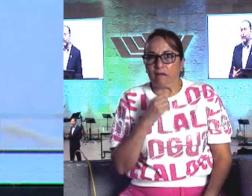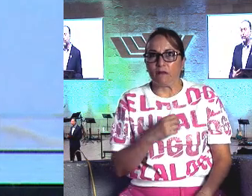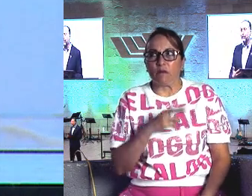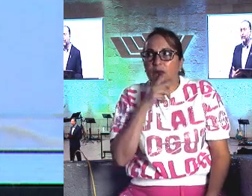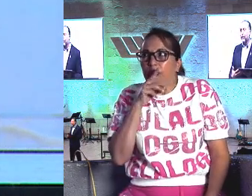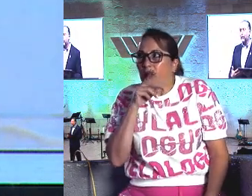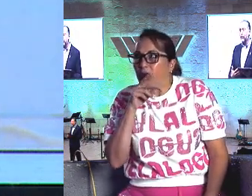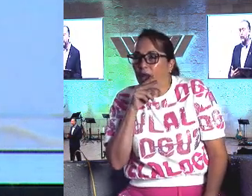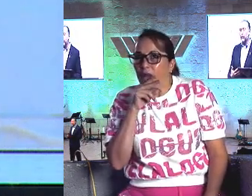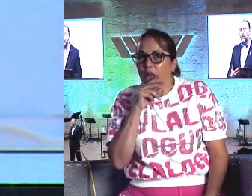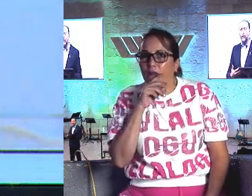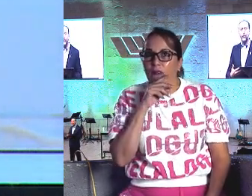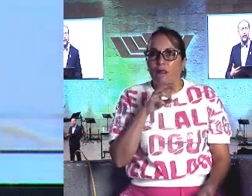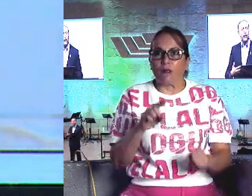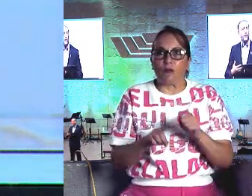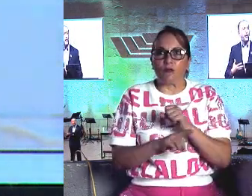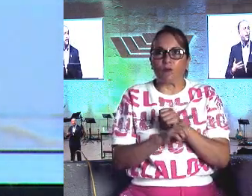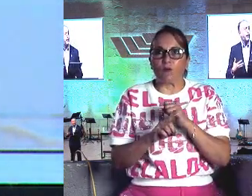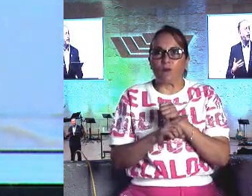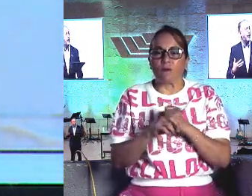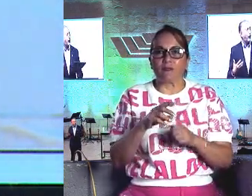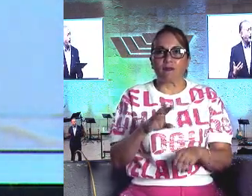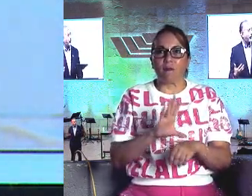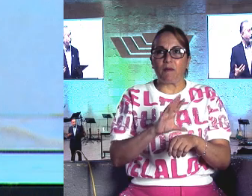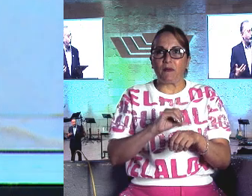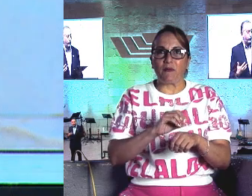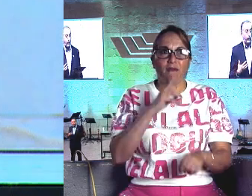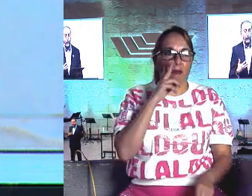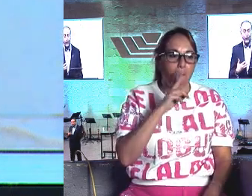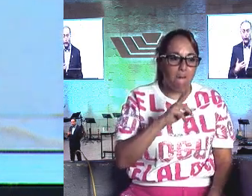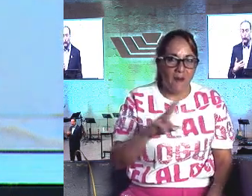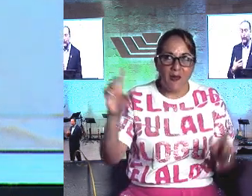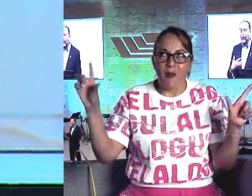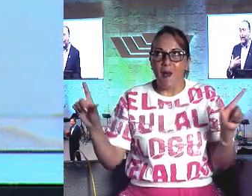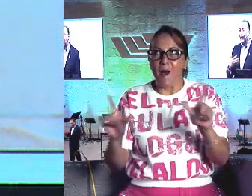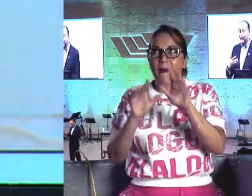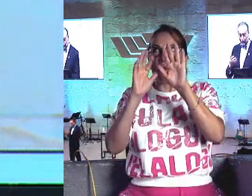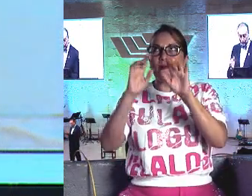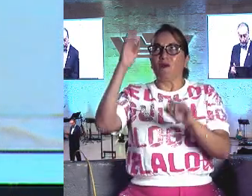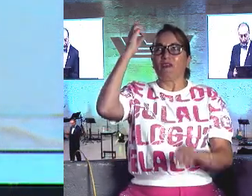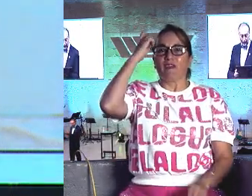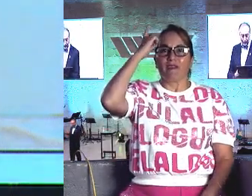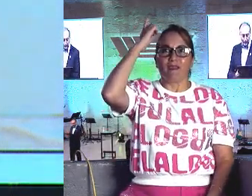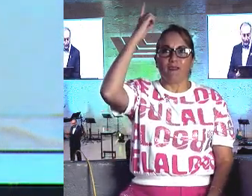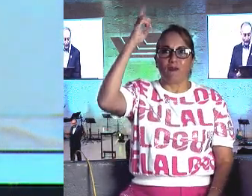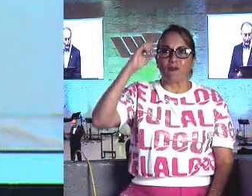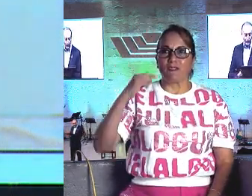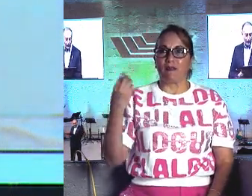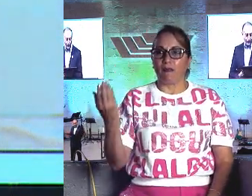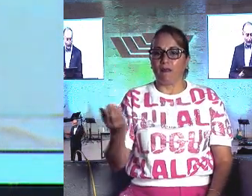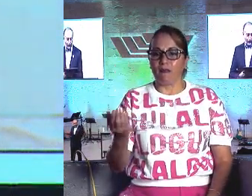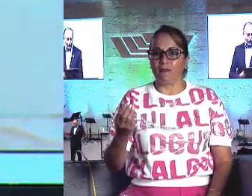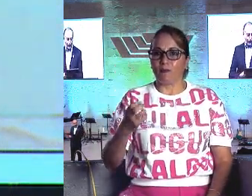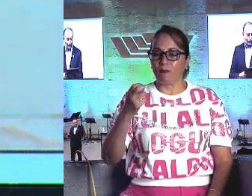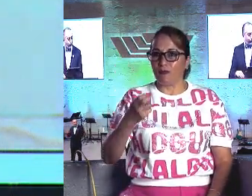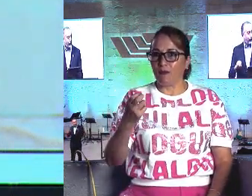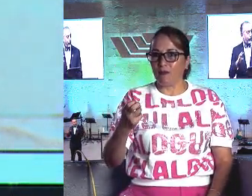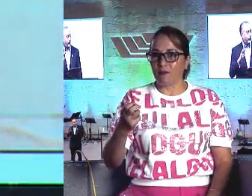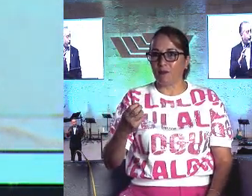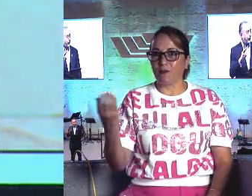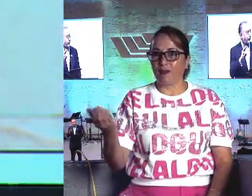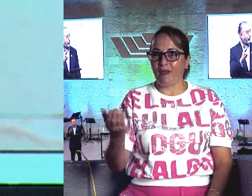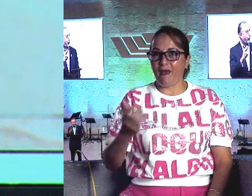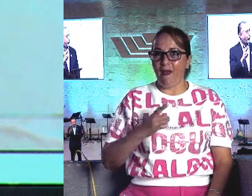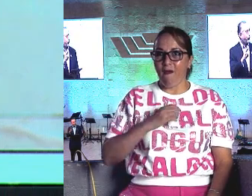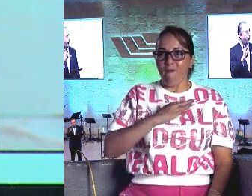que las dificultades te dejen ver la gloria de Dios y eso te haga ser feliz. Así que